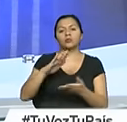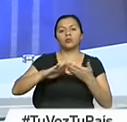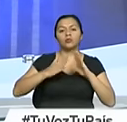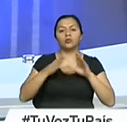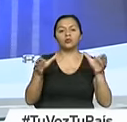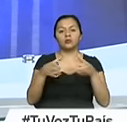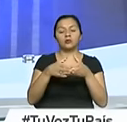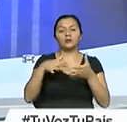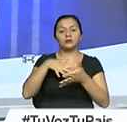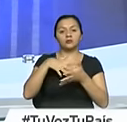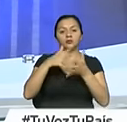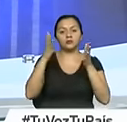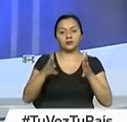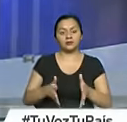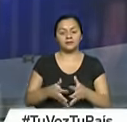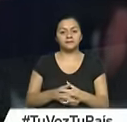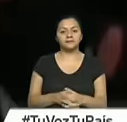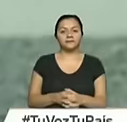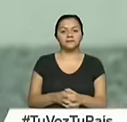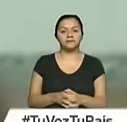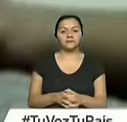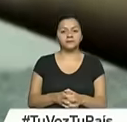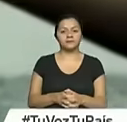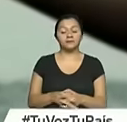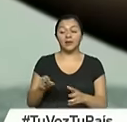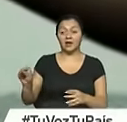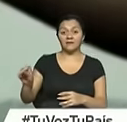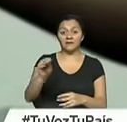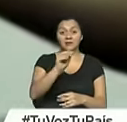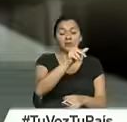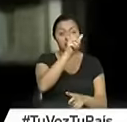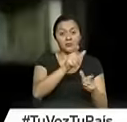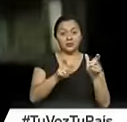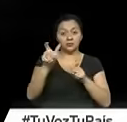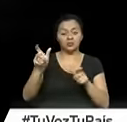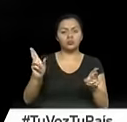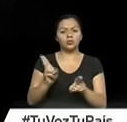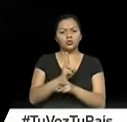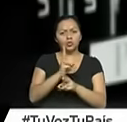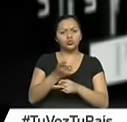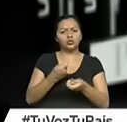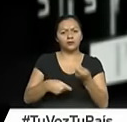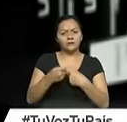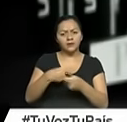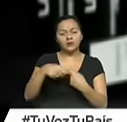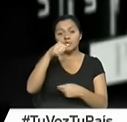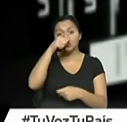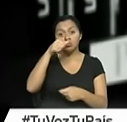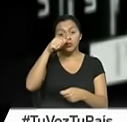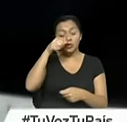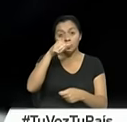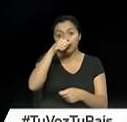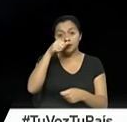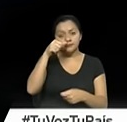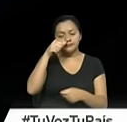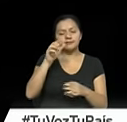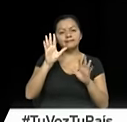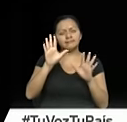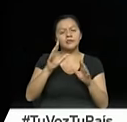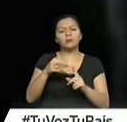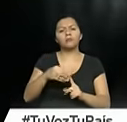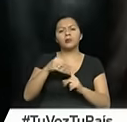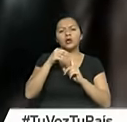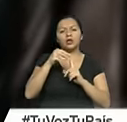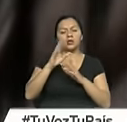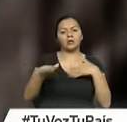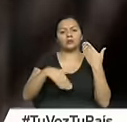comunidad estudiantil. Prevenir a la ciudadanía contra el consumo y comercialización de sustancias ilícitas es una